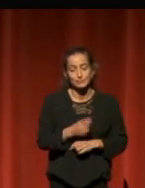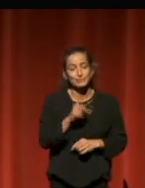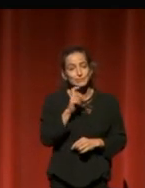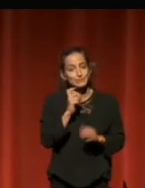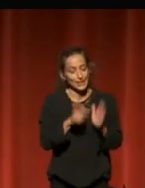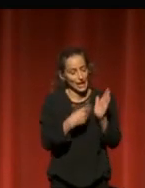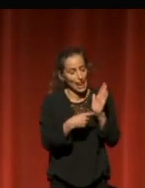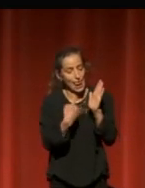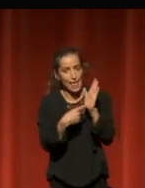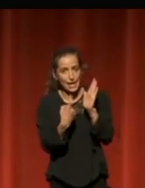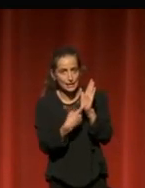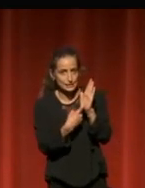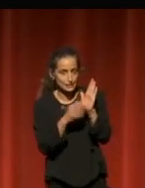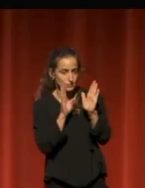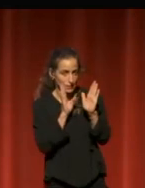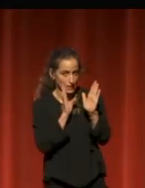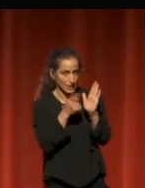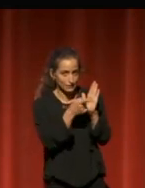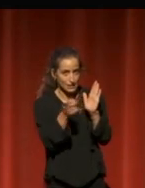hay que